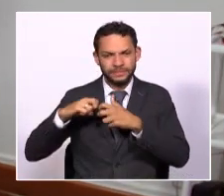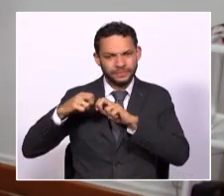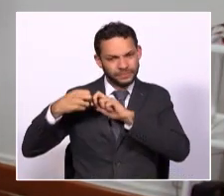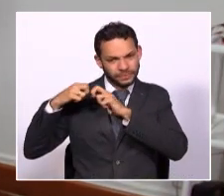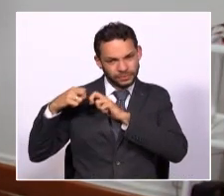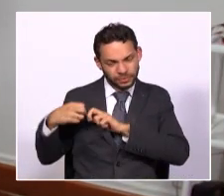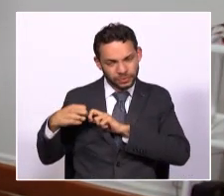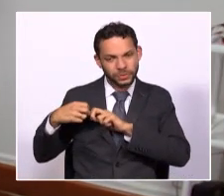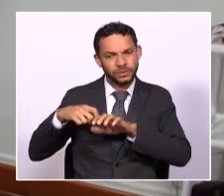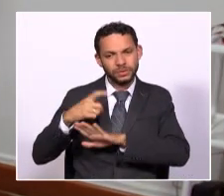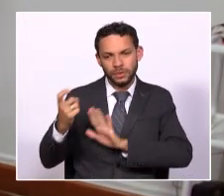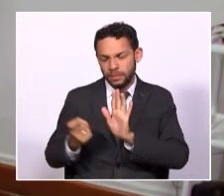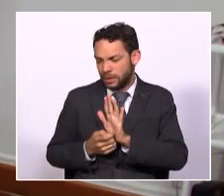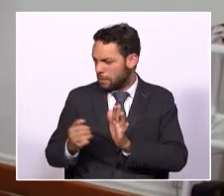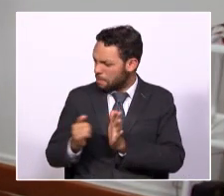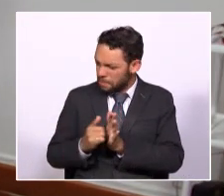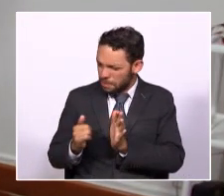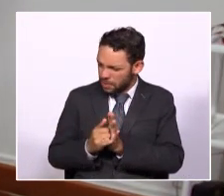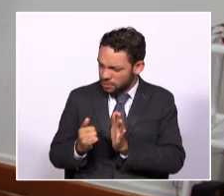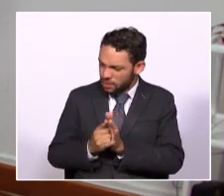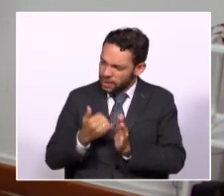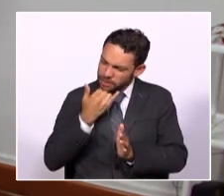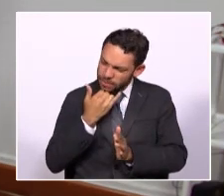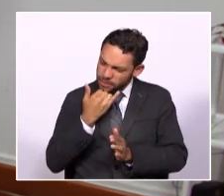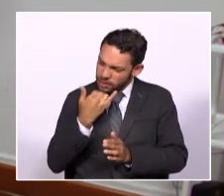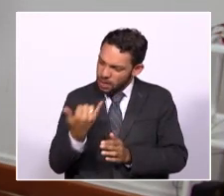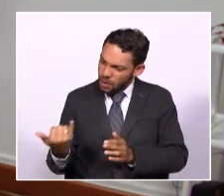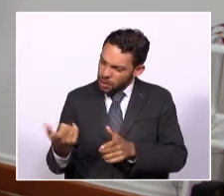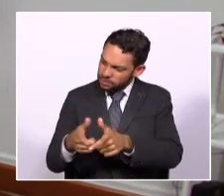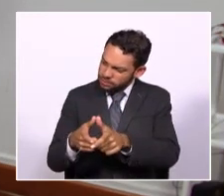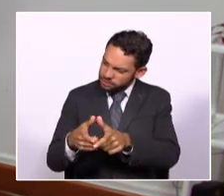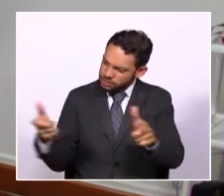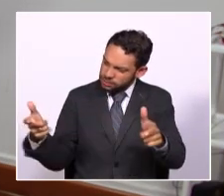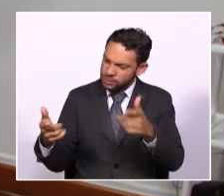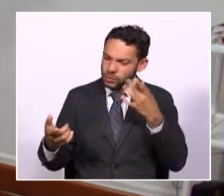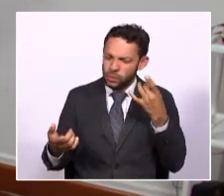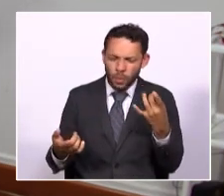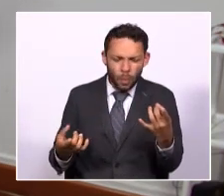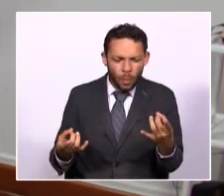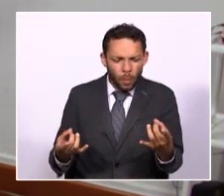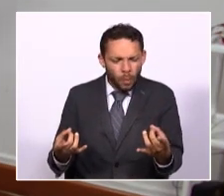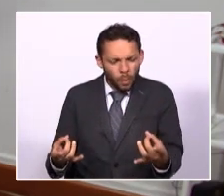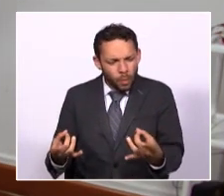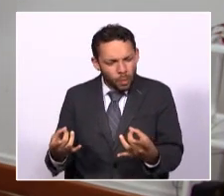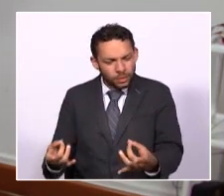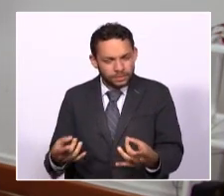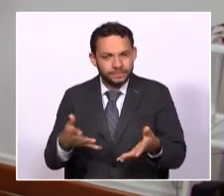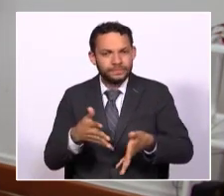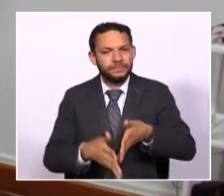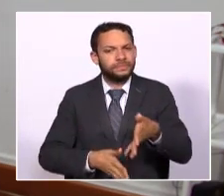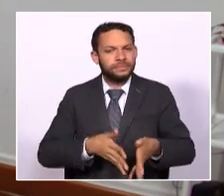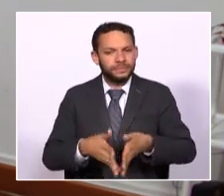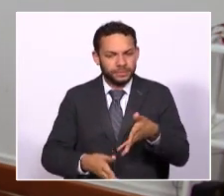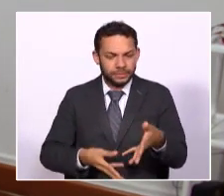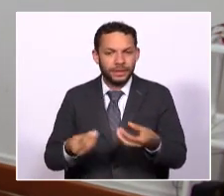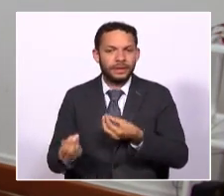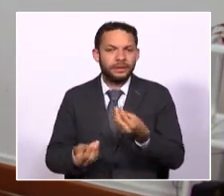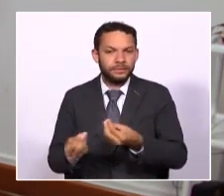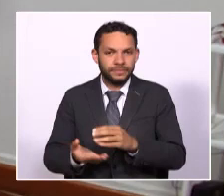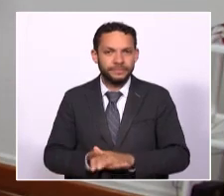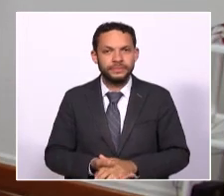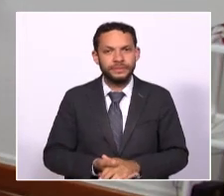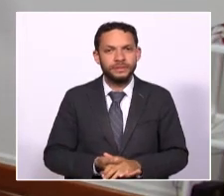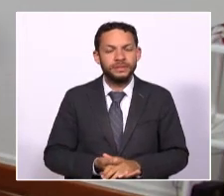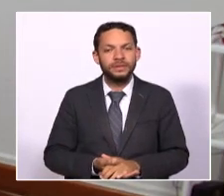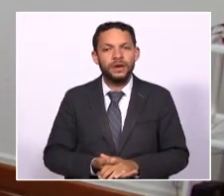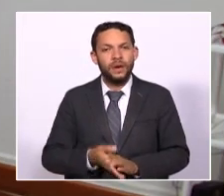las articulaciones. ¿Qué es lo que está pasando? Hablemos de todo ese concepto de dolor y de la quiropraxia. Bueno, doctor, buenos